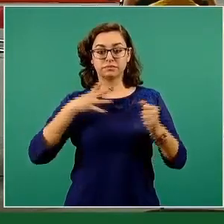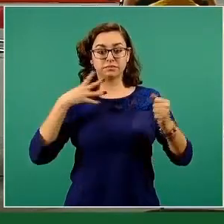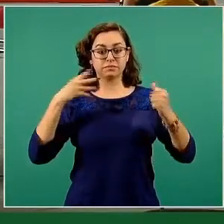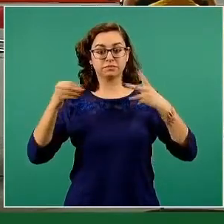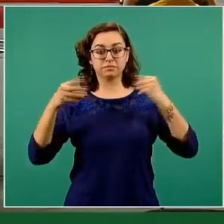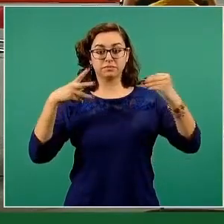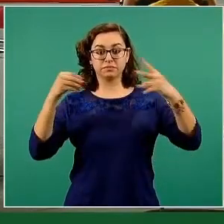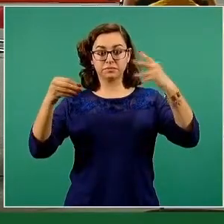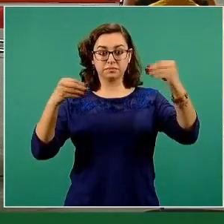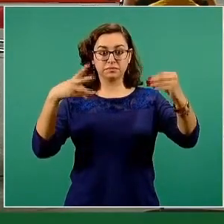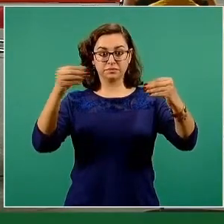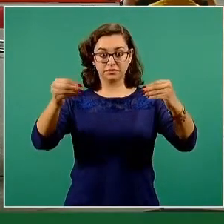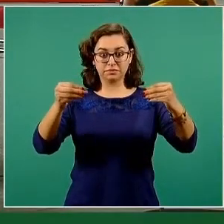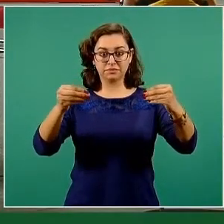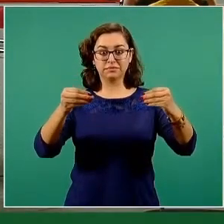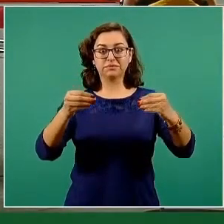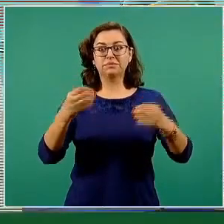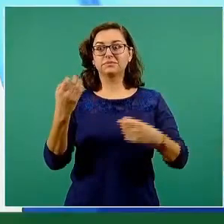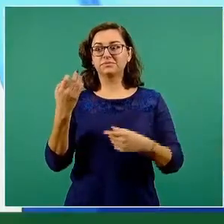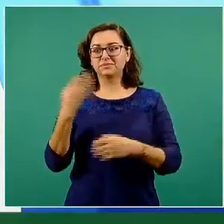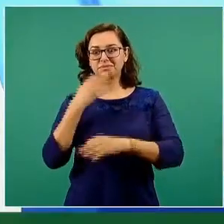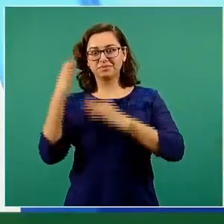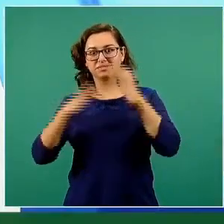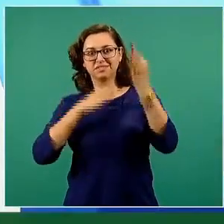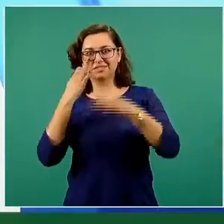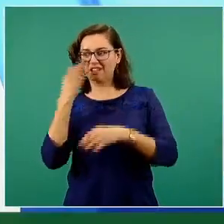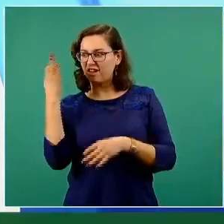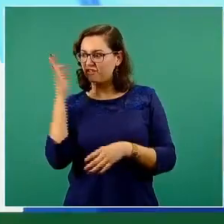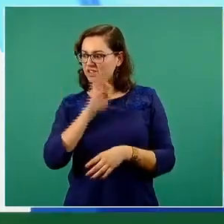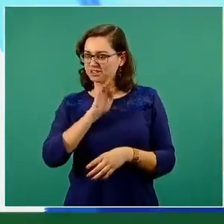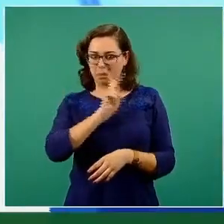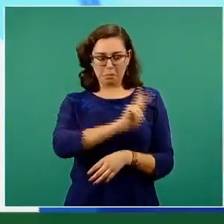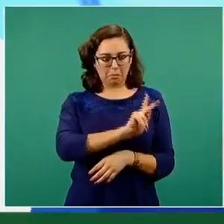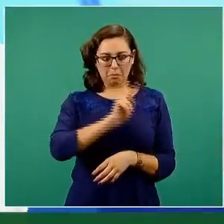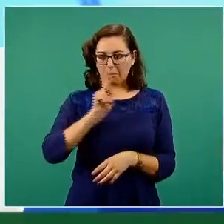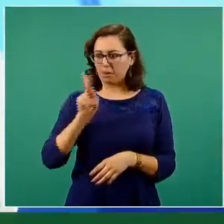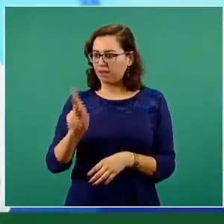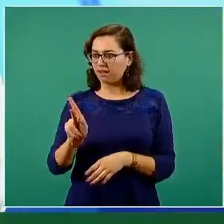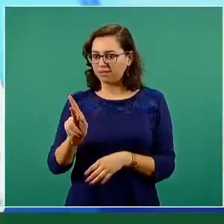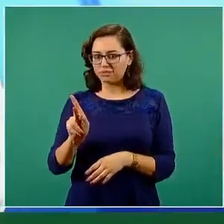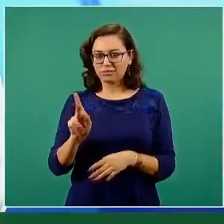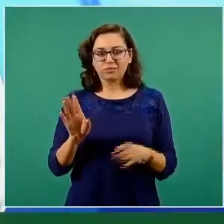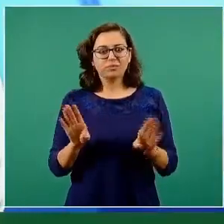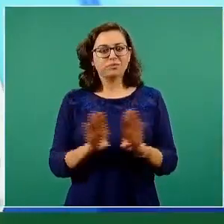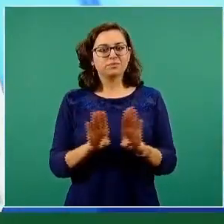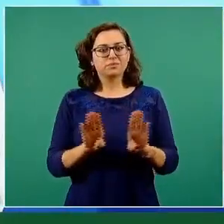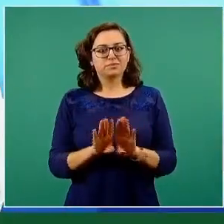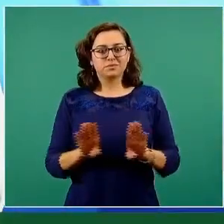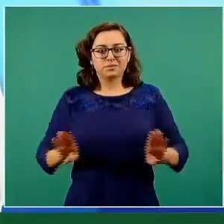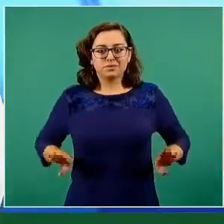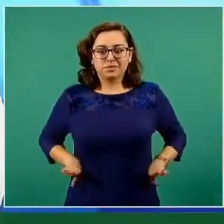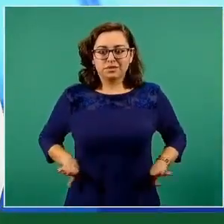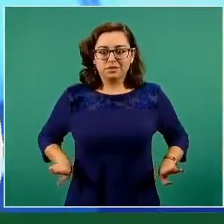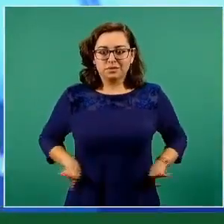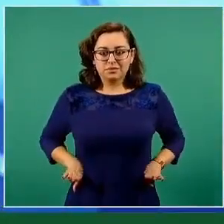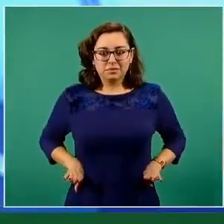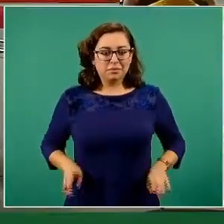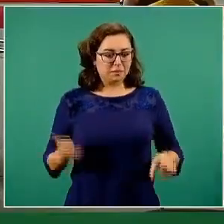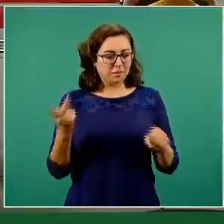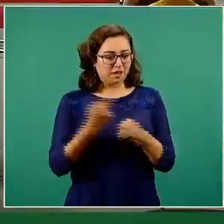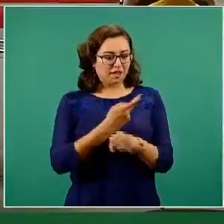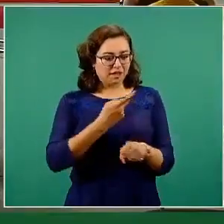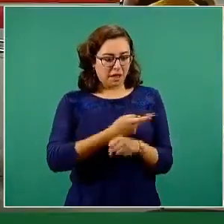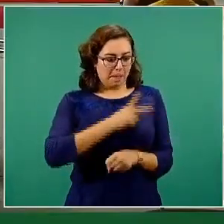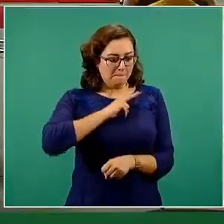de la infodemia. Es una reflexión muy interesante porque se puede ver cómo los comportamientos de las epidemias de